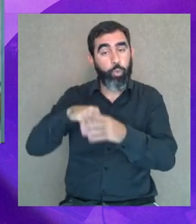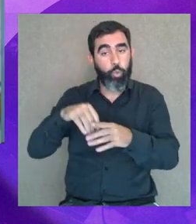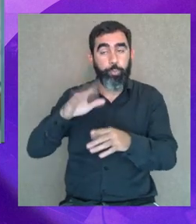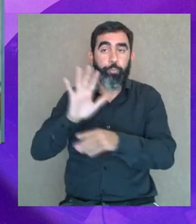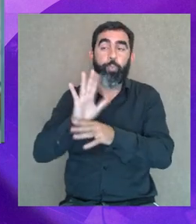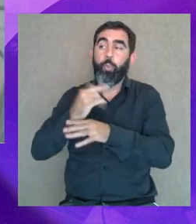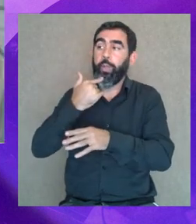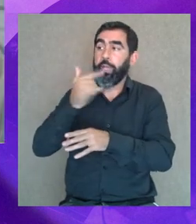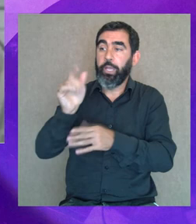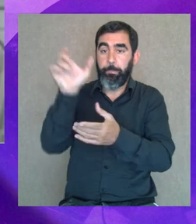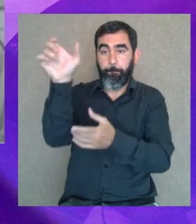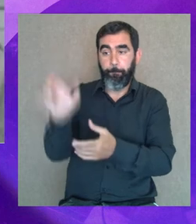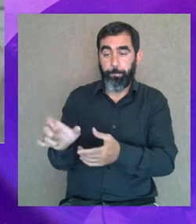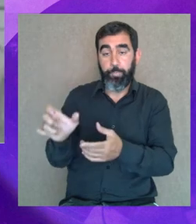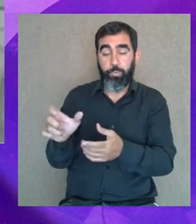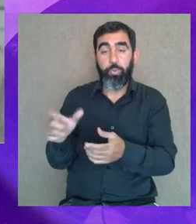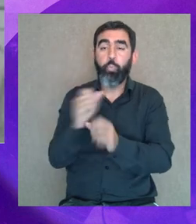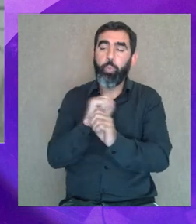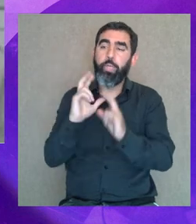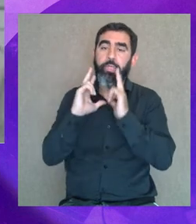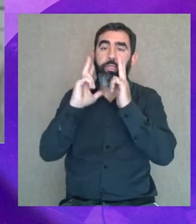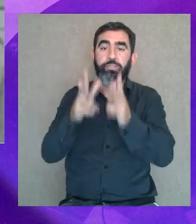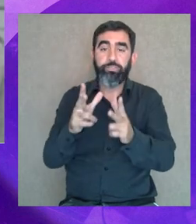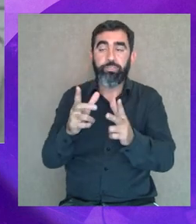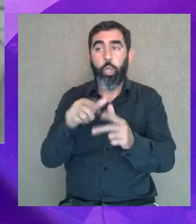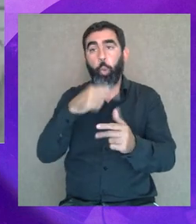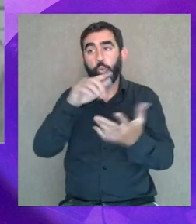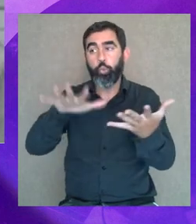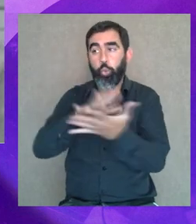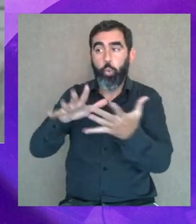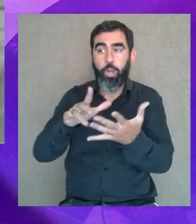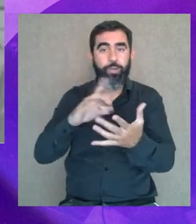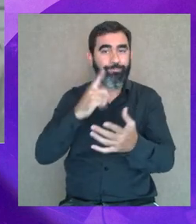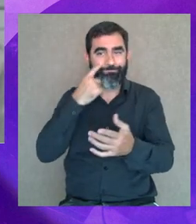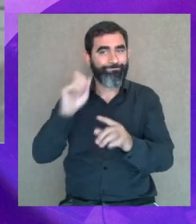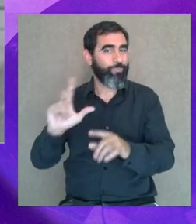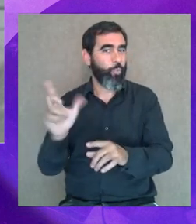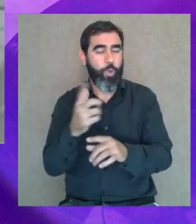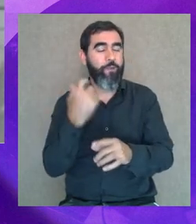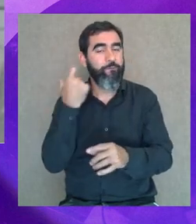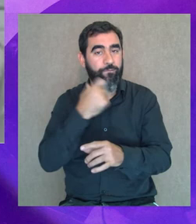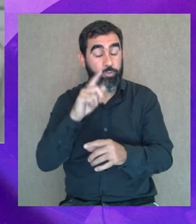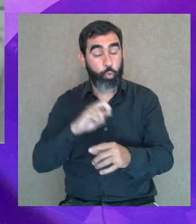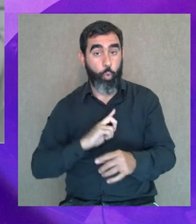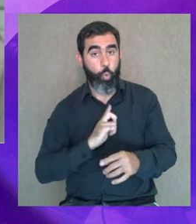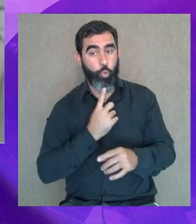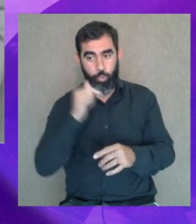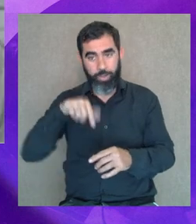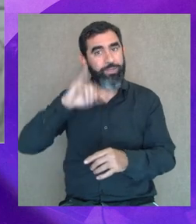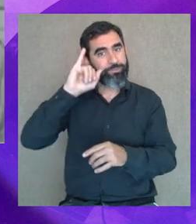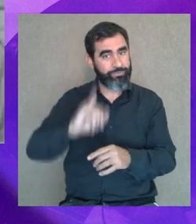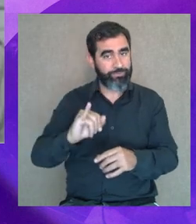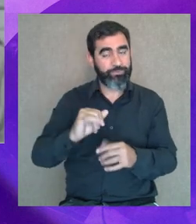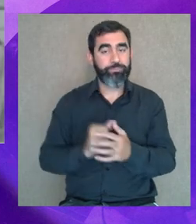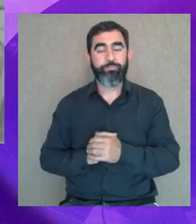que es un ejemplo y que podemos decir que de los otros lados no es tan felicitado y es un orgullo sea